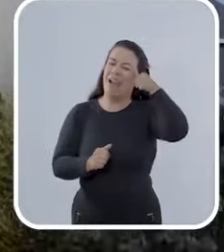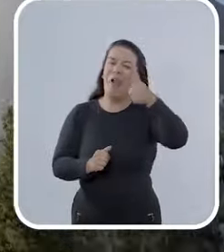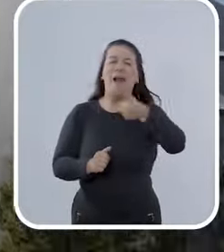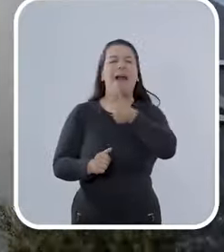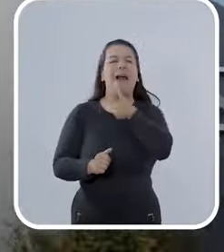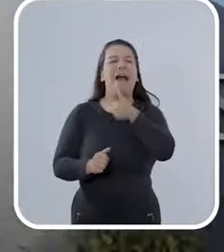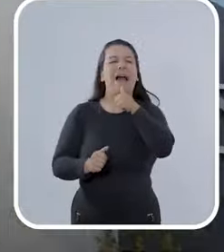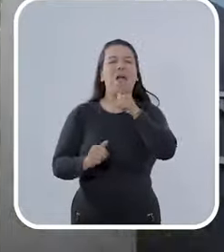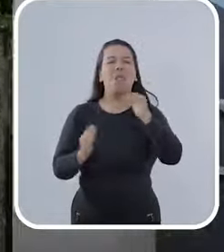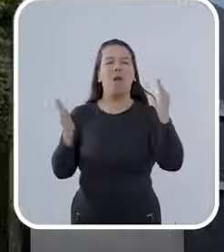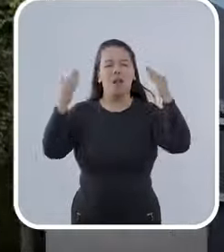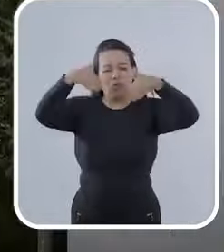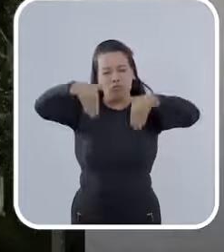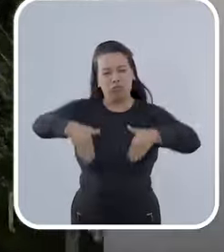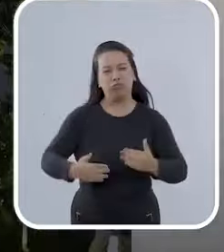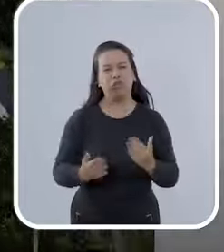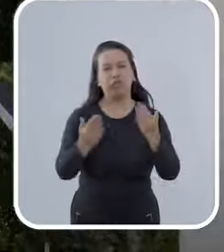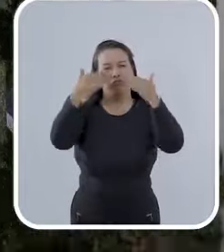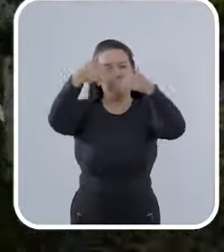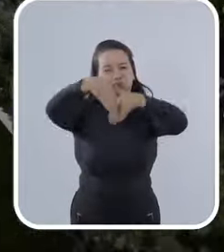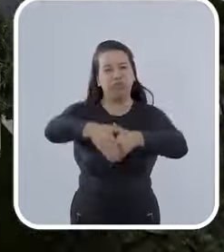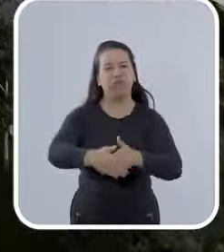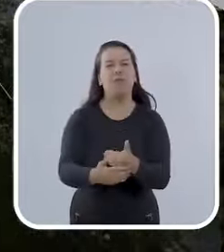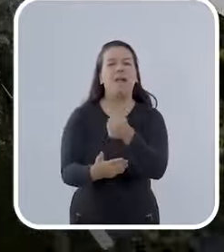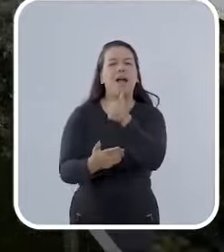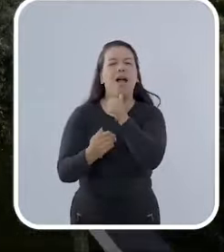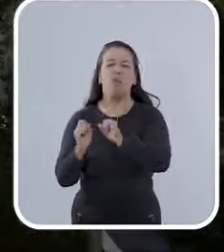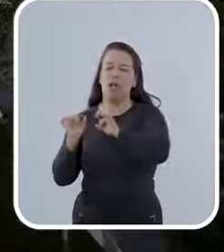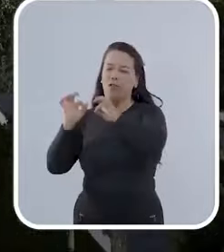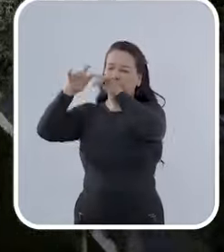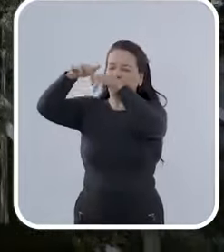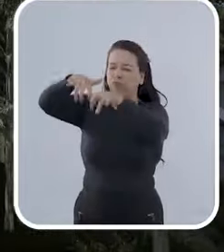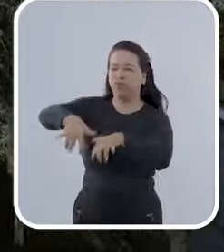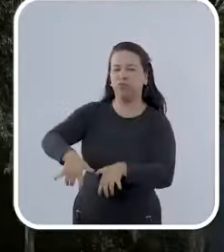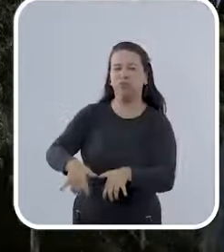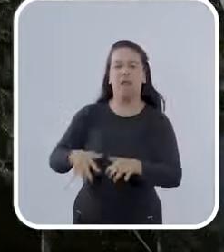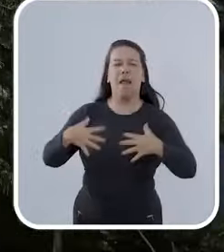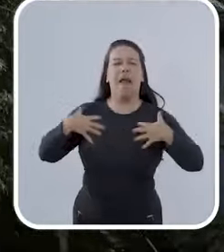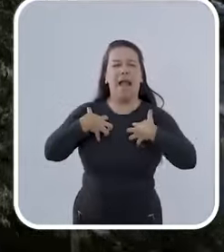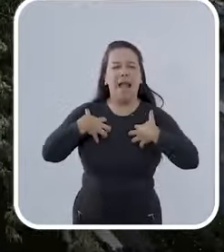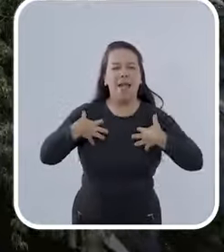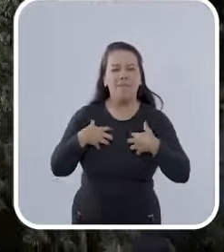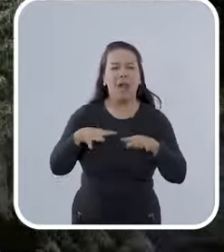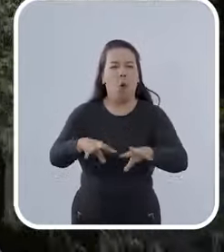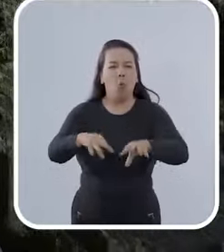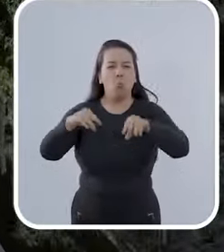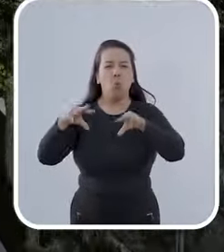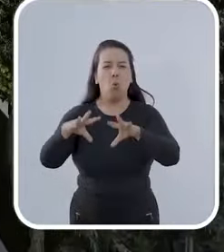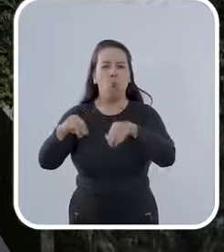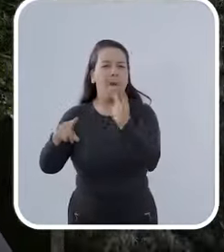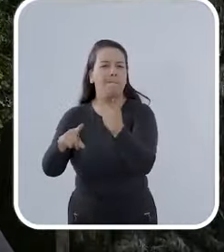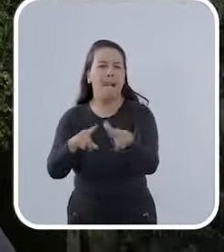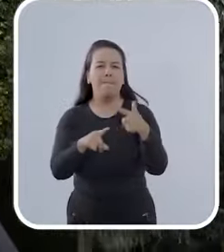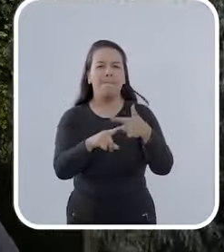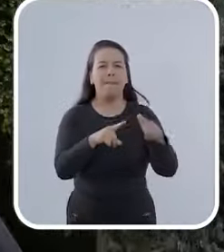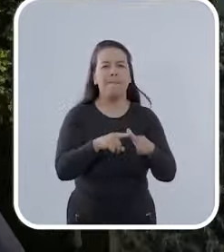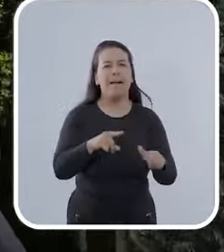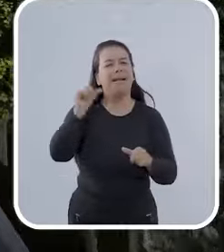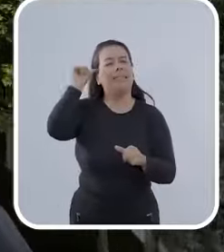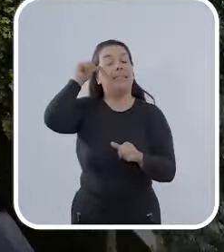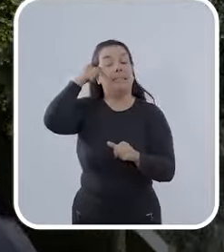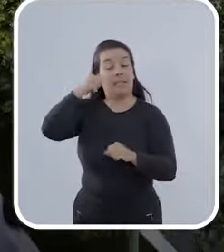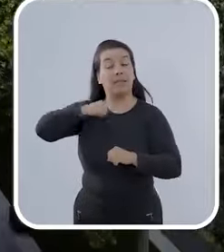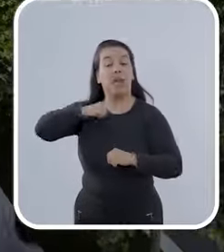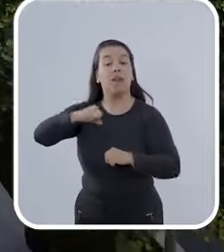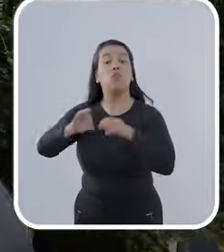vital común para todos. Entre los árboles, el ciudadano percibirá unas líneas luminosas que proceden de este lugar, al que accede